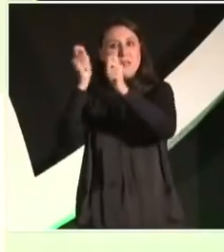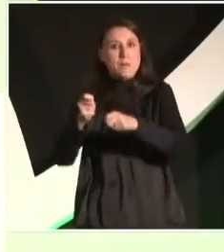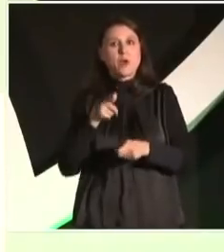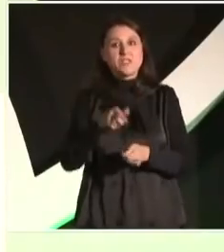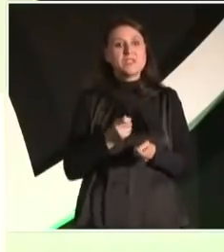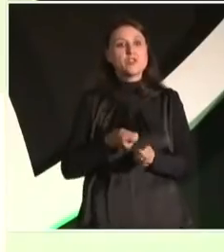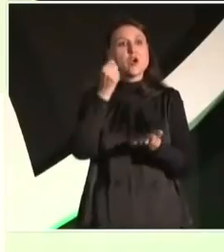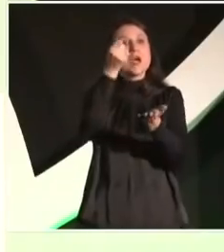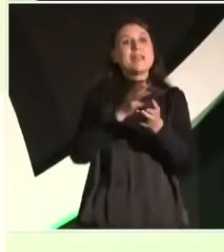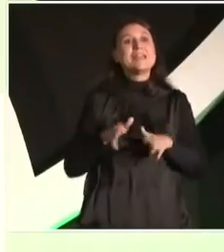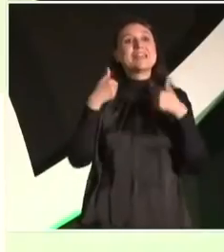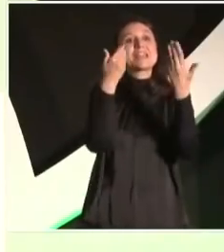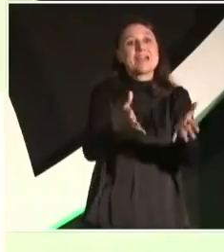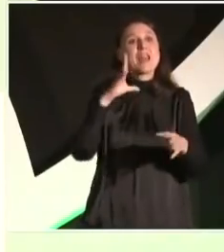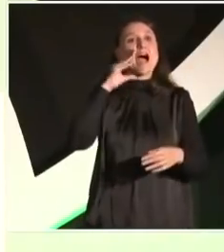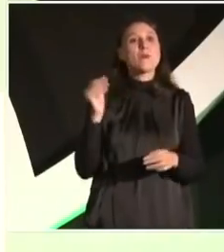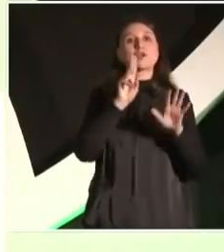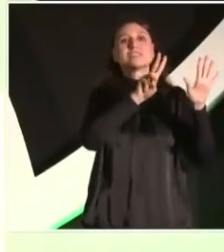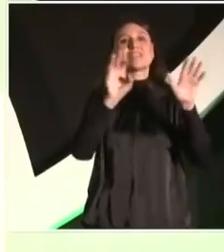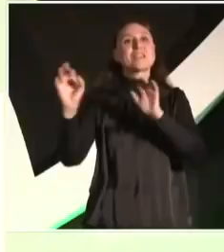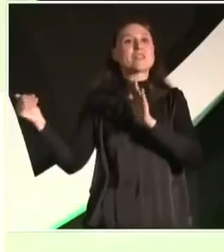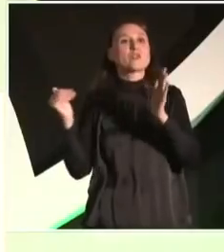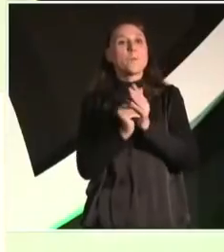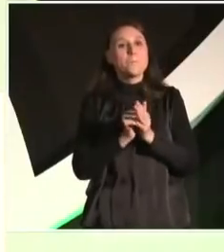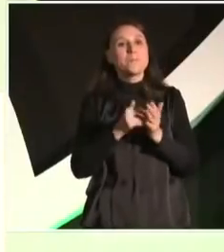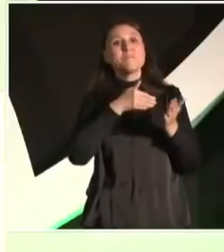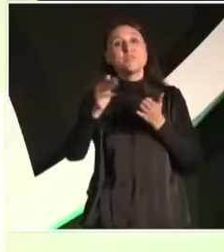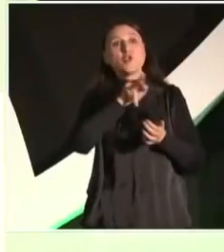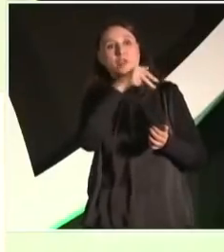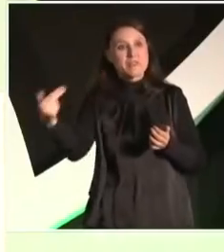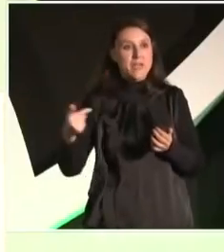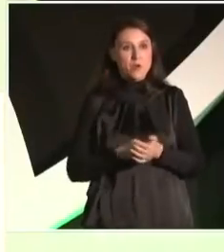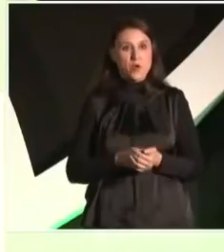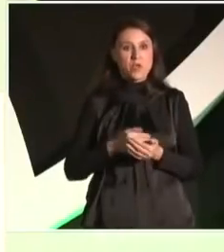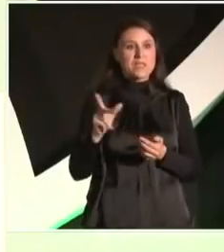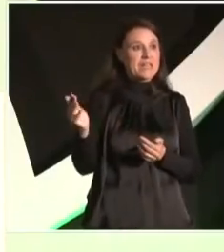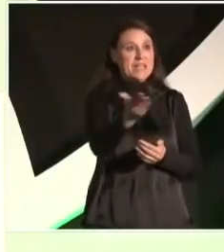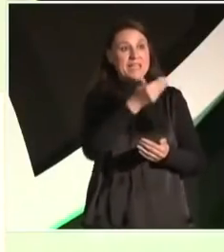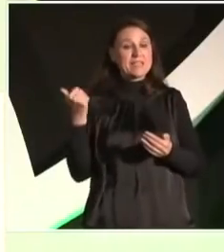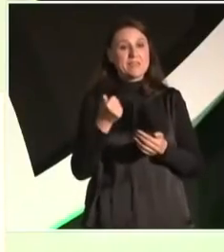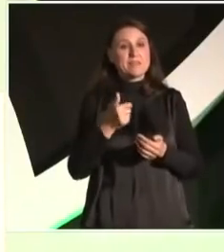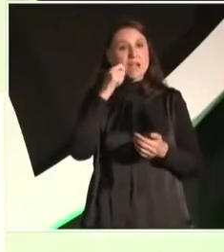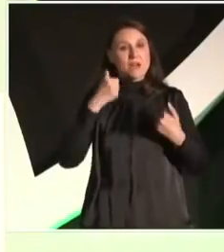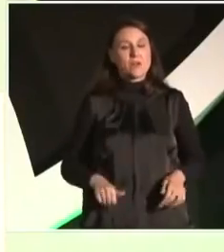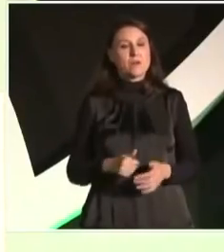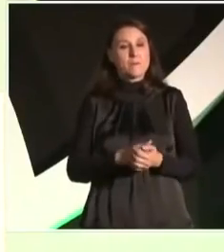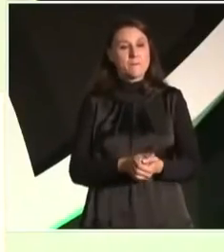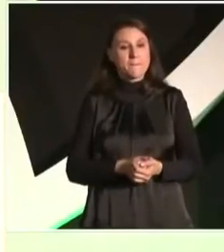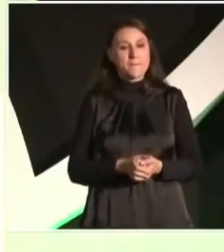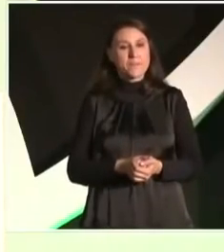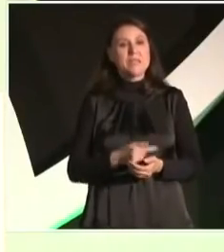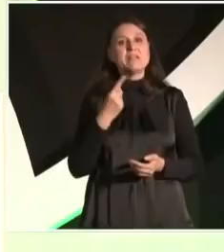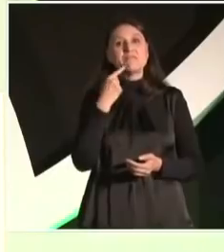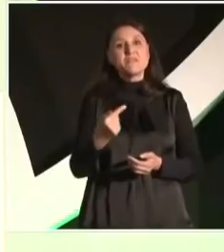de euros que nos han agujereado la sanidad, la educación y los servicios sociales. Y dicen que se tienen que